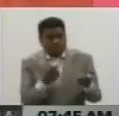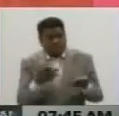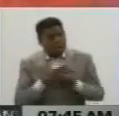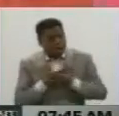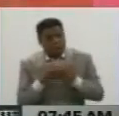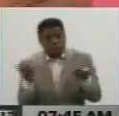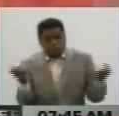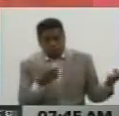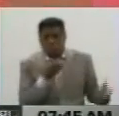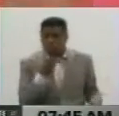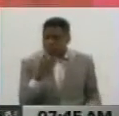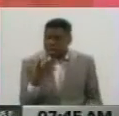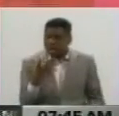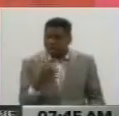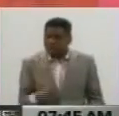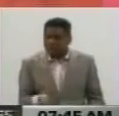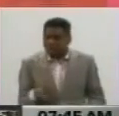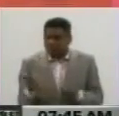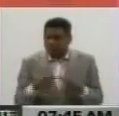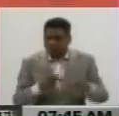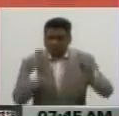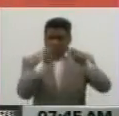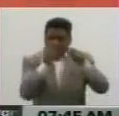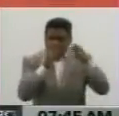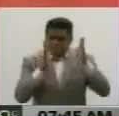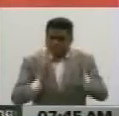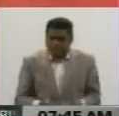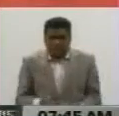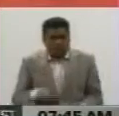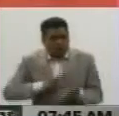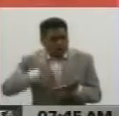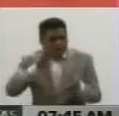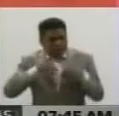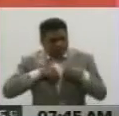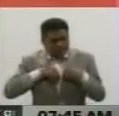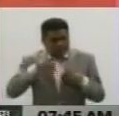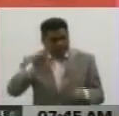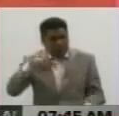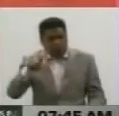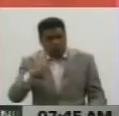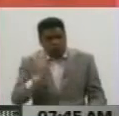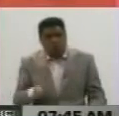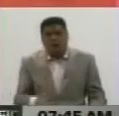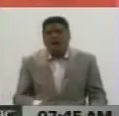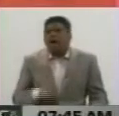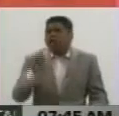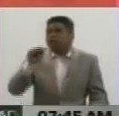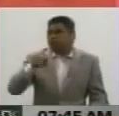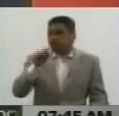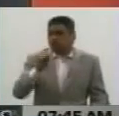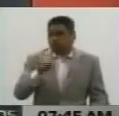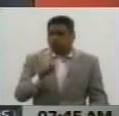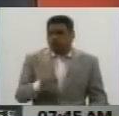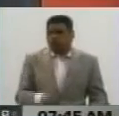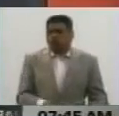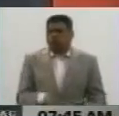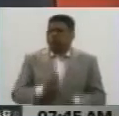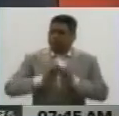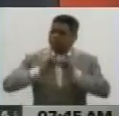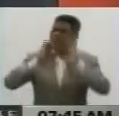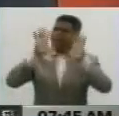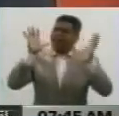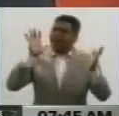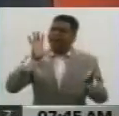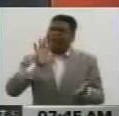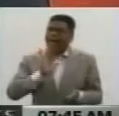Por terceros, por estos mineros que mencionábamos, los, claro, que están de forma legal o ilegal extrayendo nuestros minerales. Pero mira, las